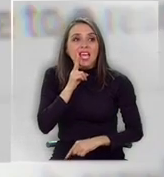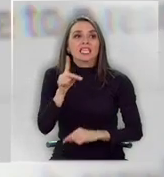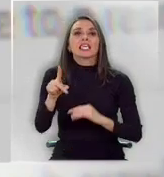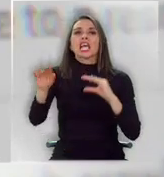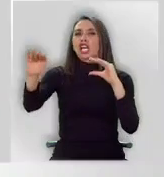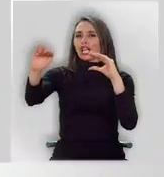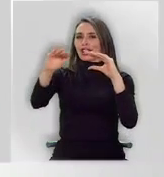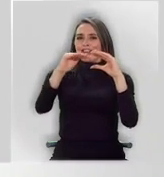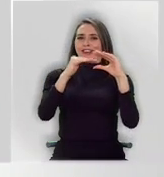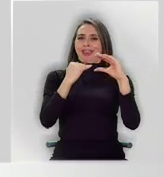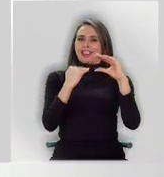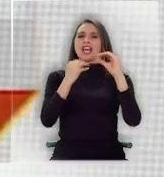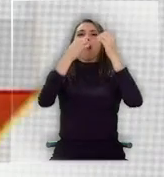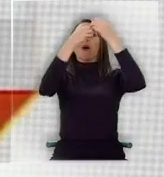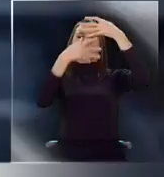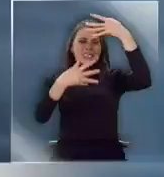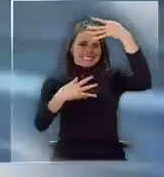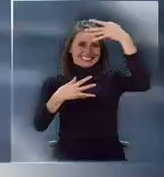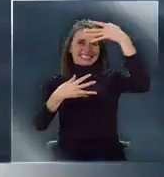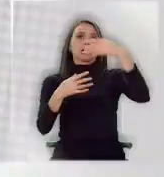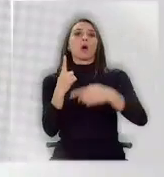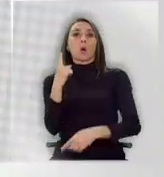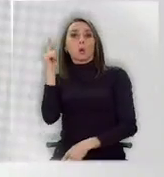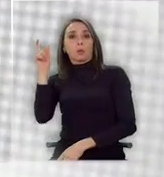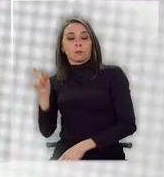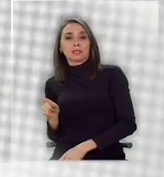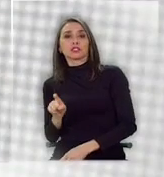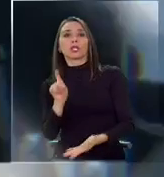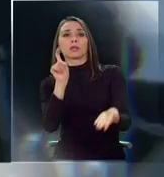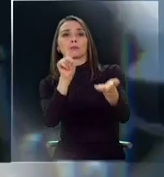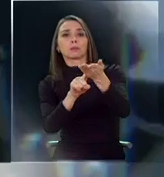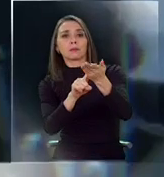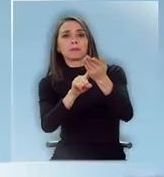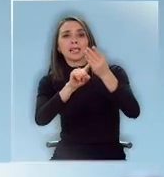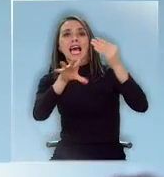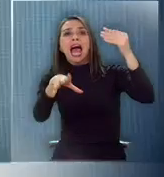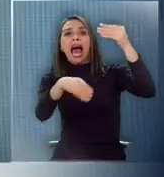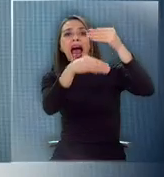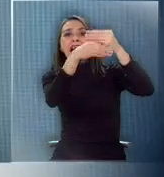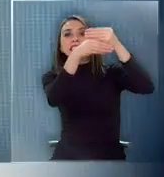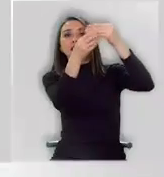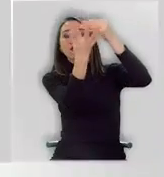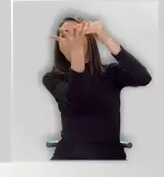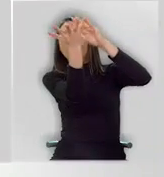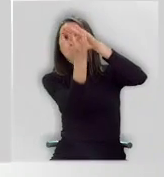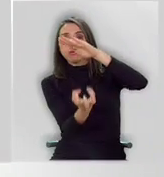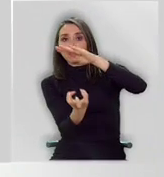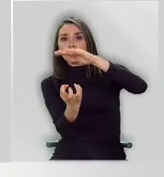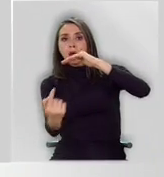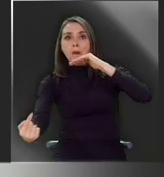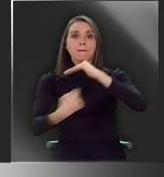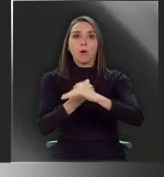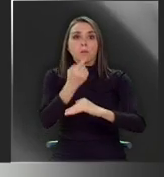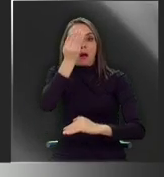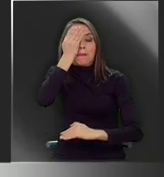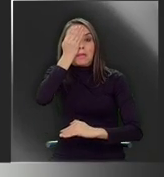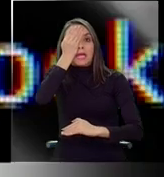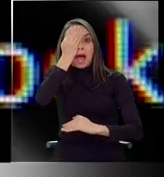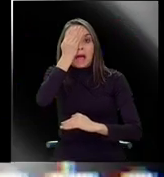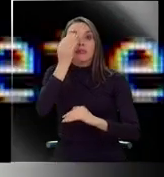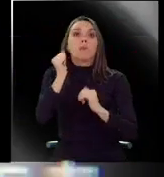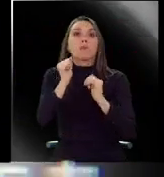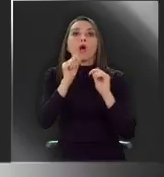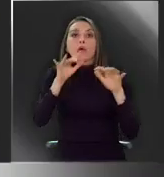correo electrónico más. Bastó que una persona bajara el archivo adjunto y un hacker entró al computador. Puede usar la